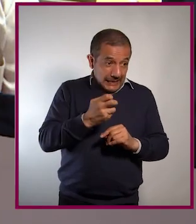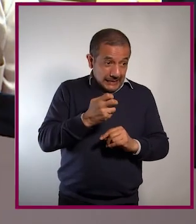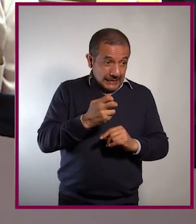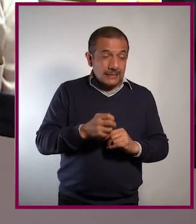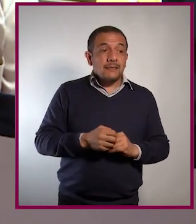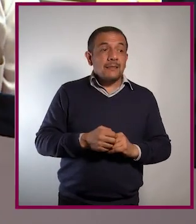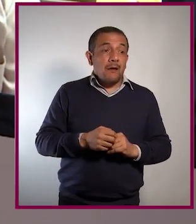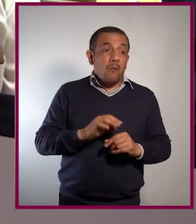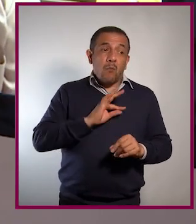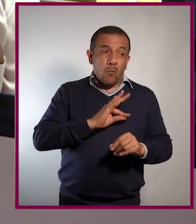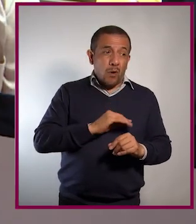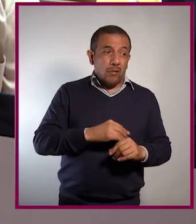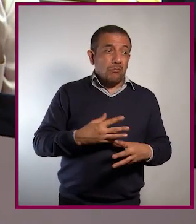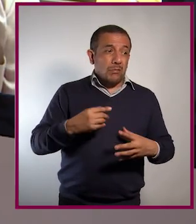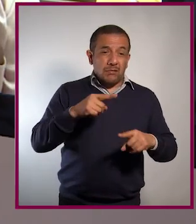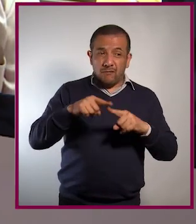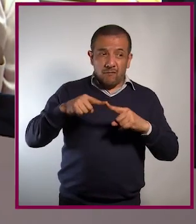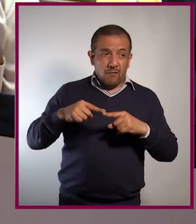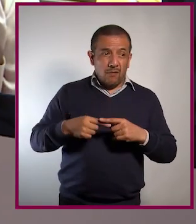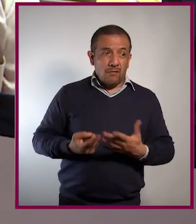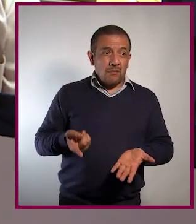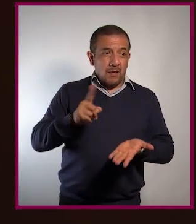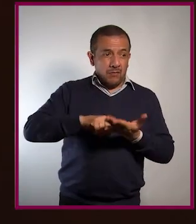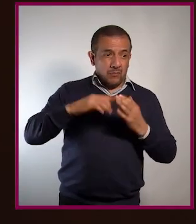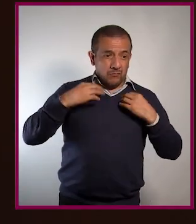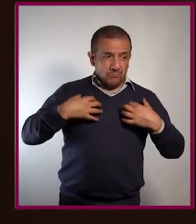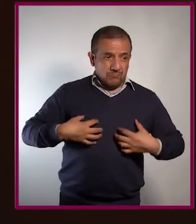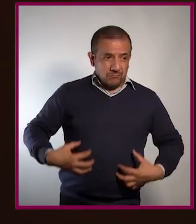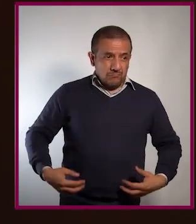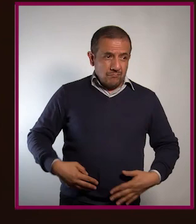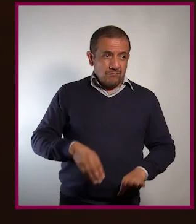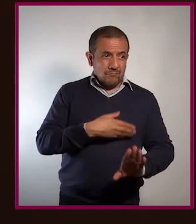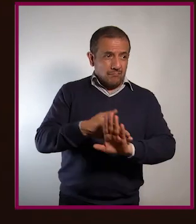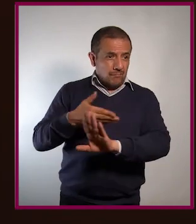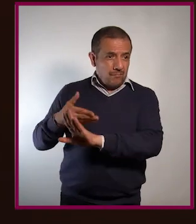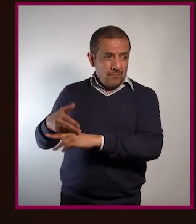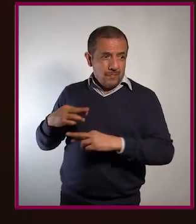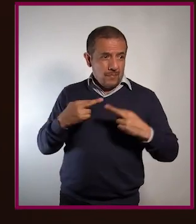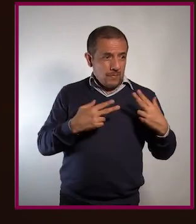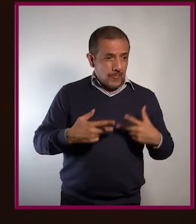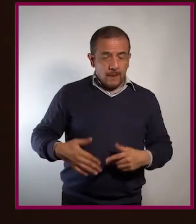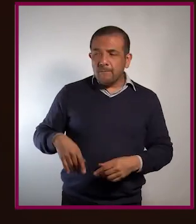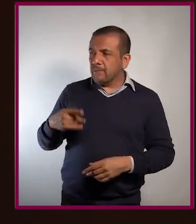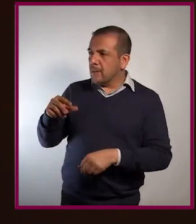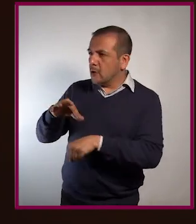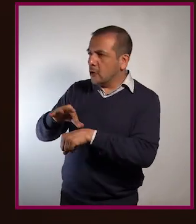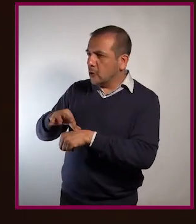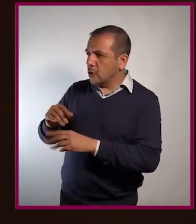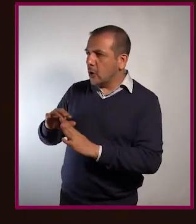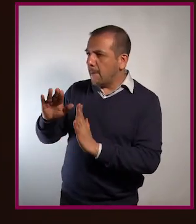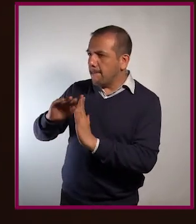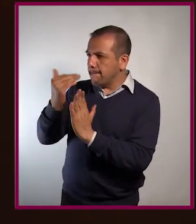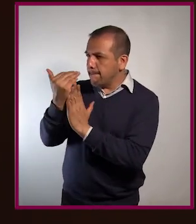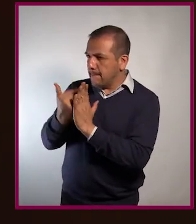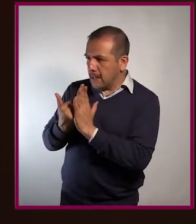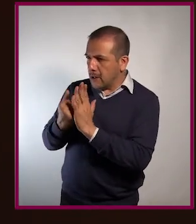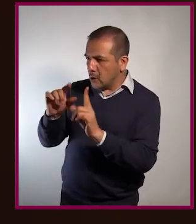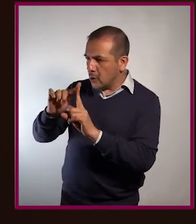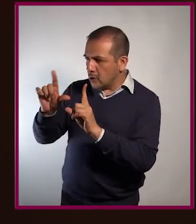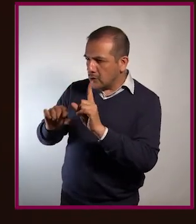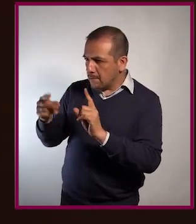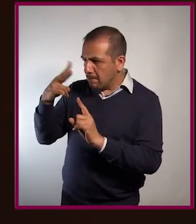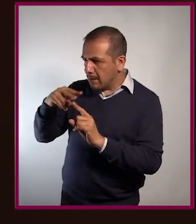puede afectar muchos órganos. Doctor, ¿qué medidas existen en México para disminuir el número de casos y